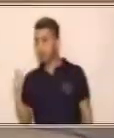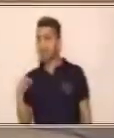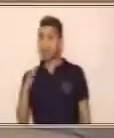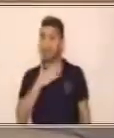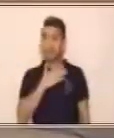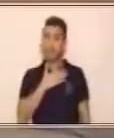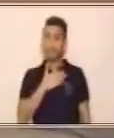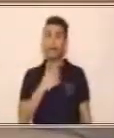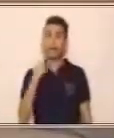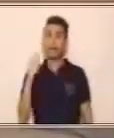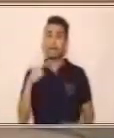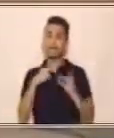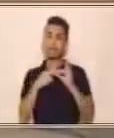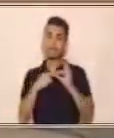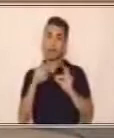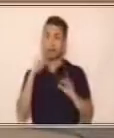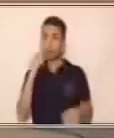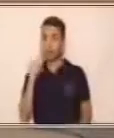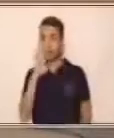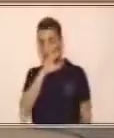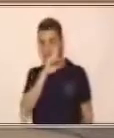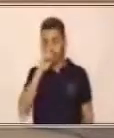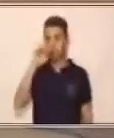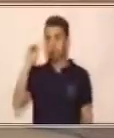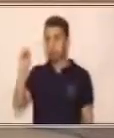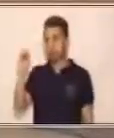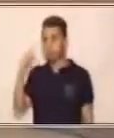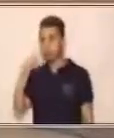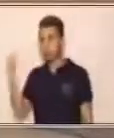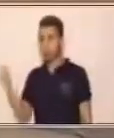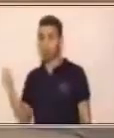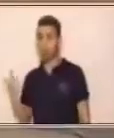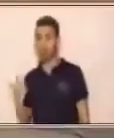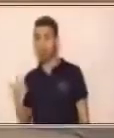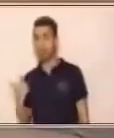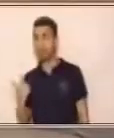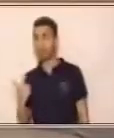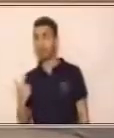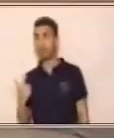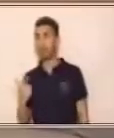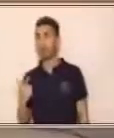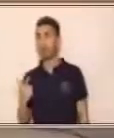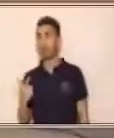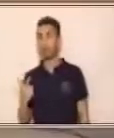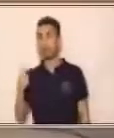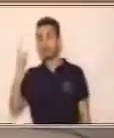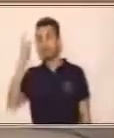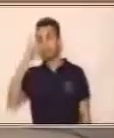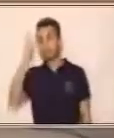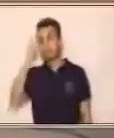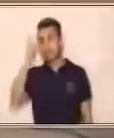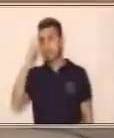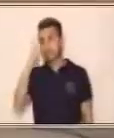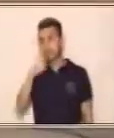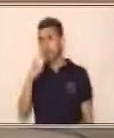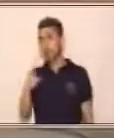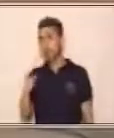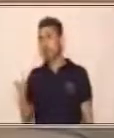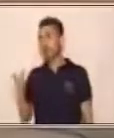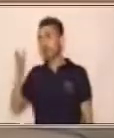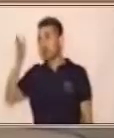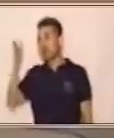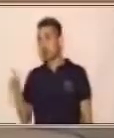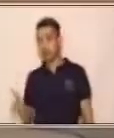especial, vamos a tomar algo muy en cuenta. Para ello, quiero que por favor pensemos si en la columna de